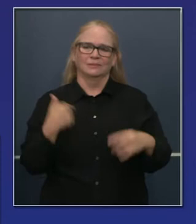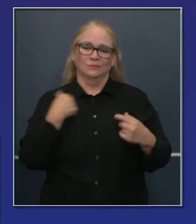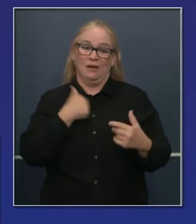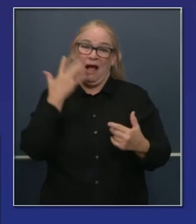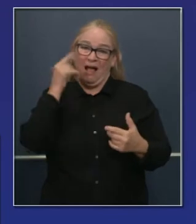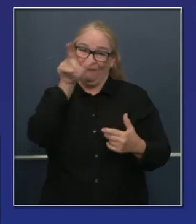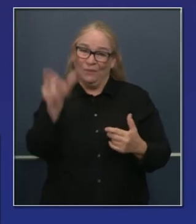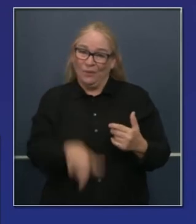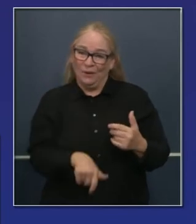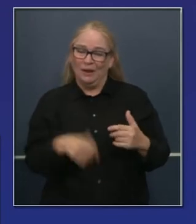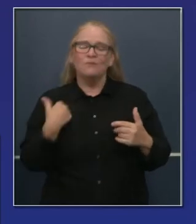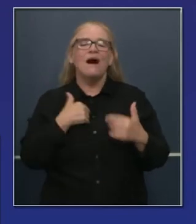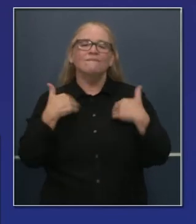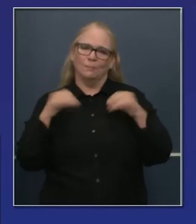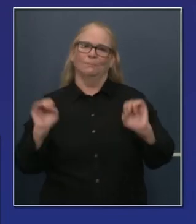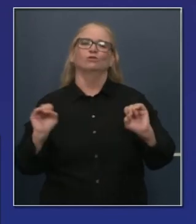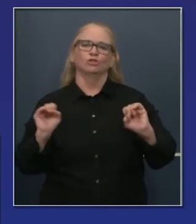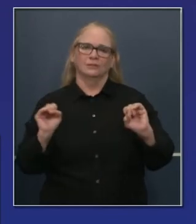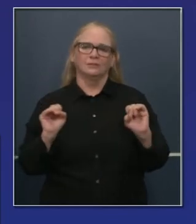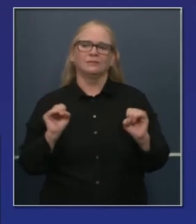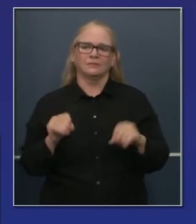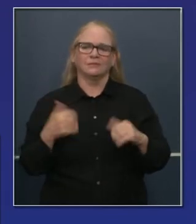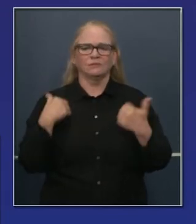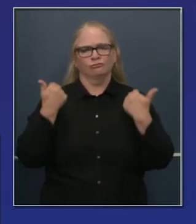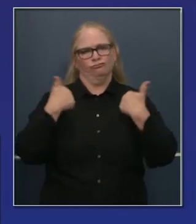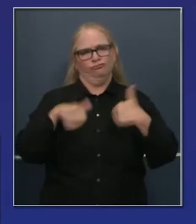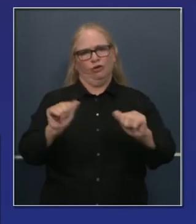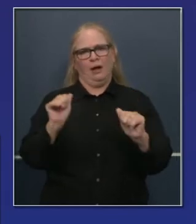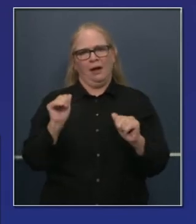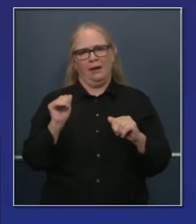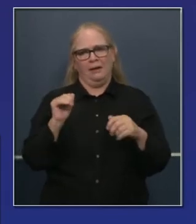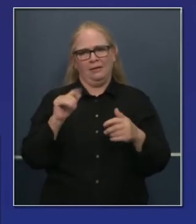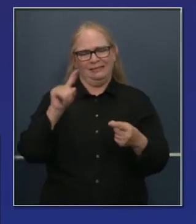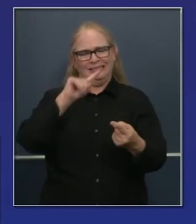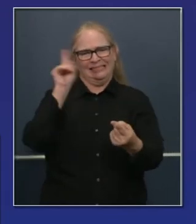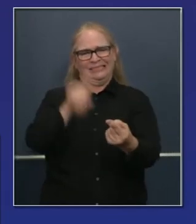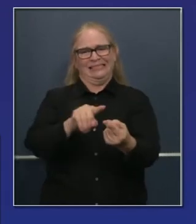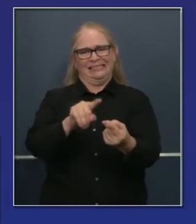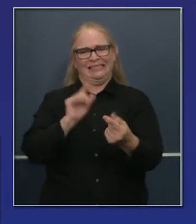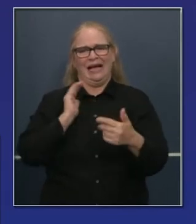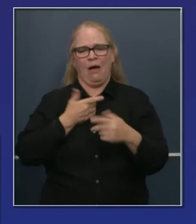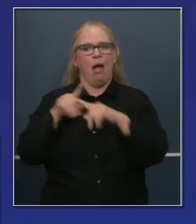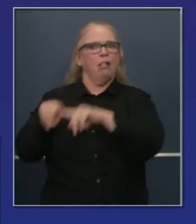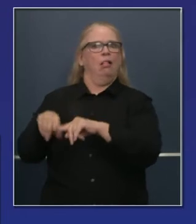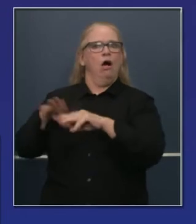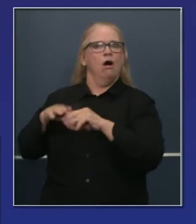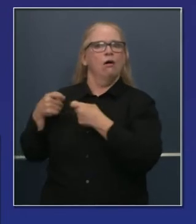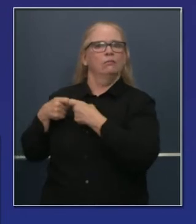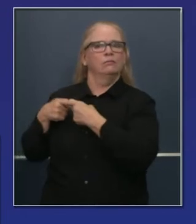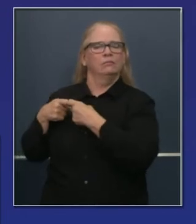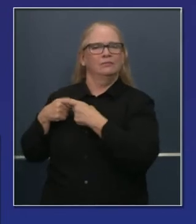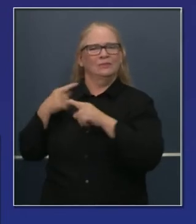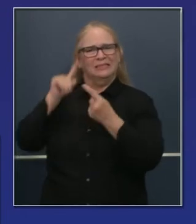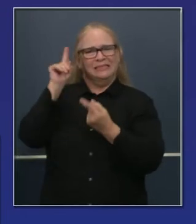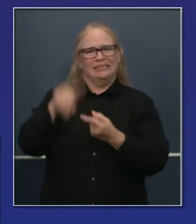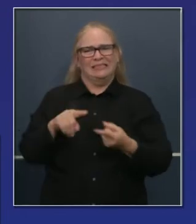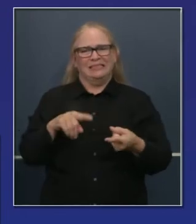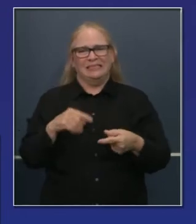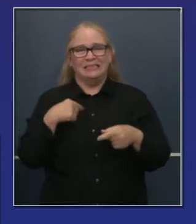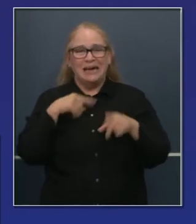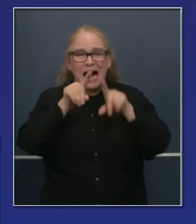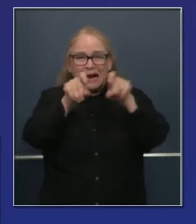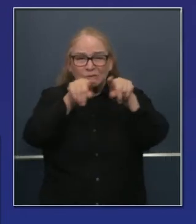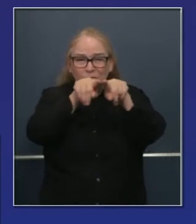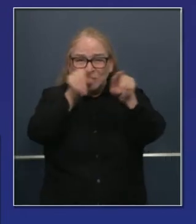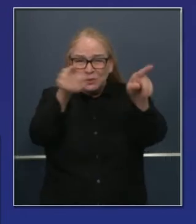estamos desplegando recursos de forma urgente tratando de reducir el uso de energía y les pedimos